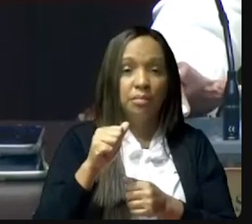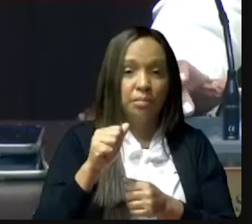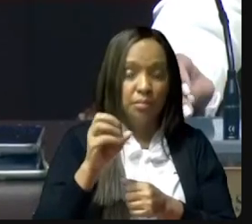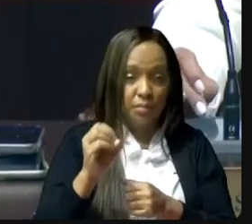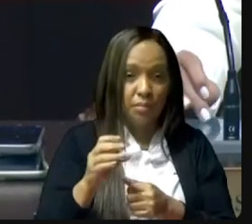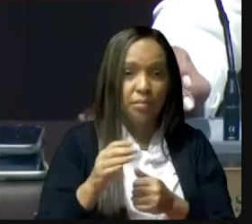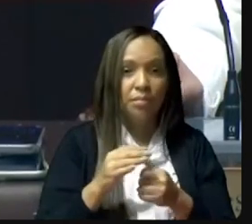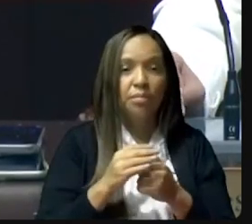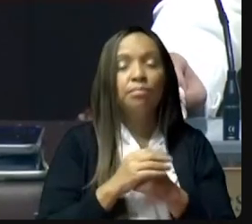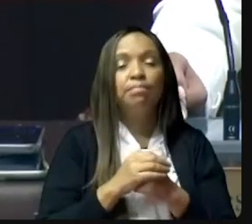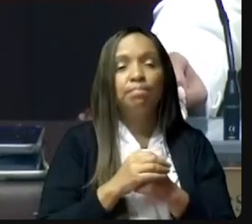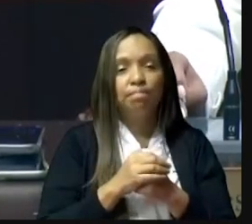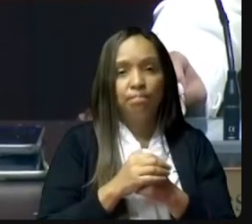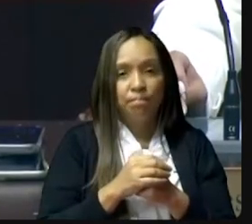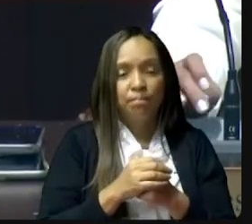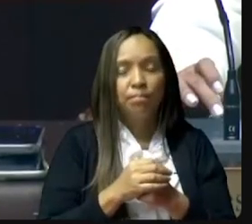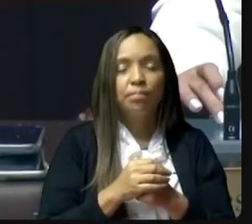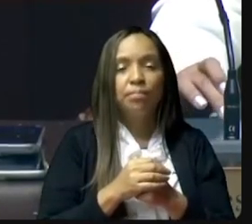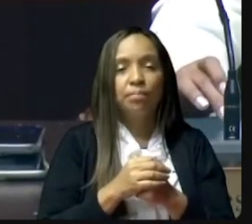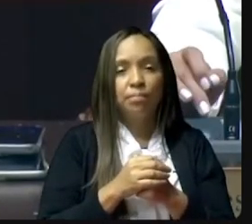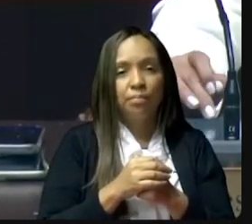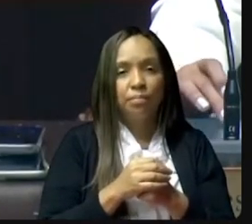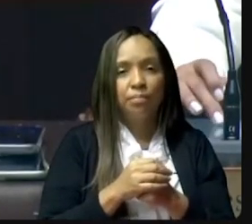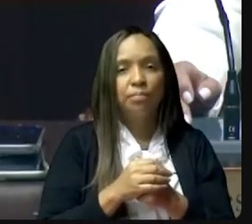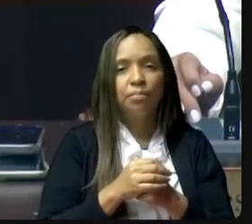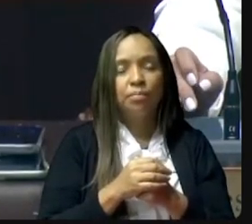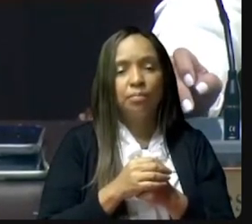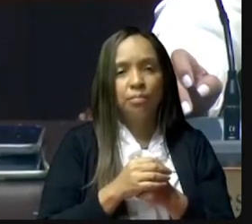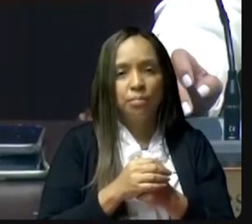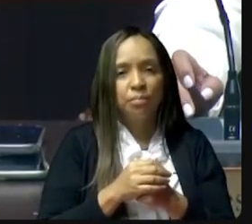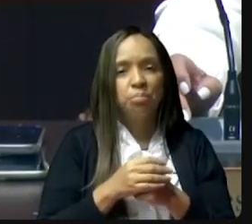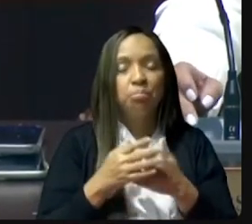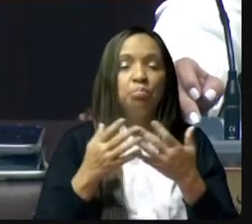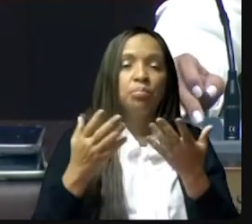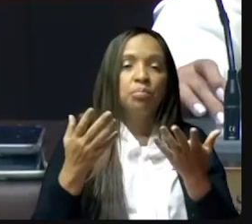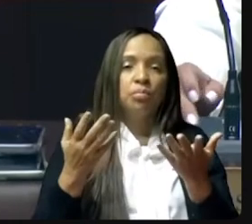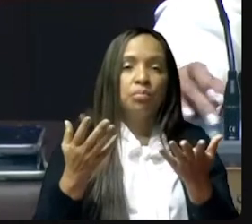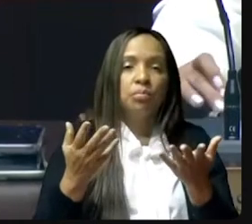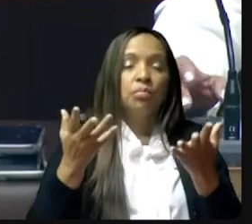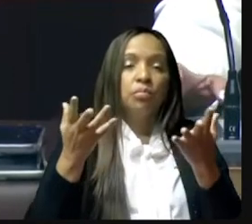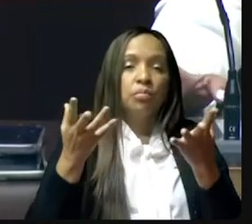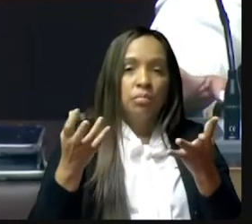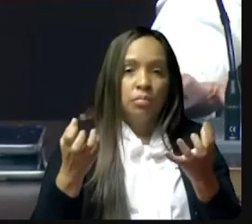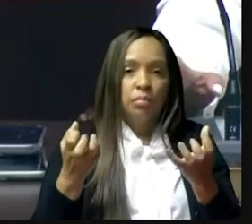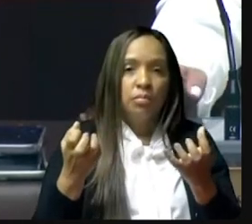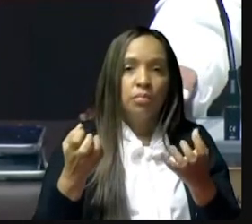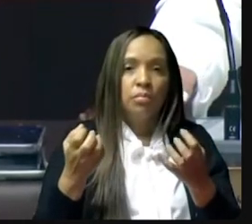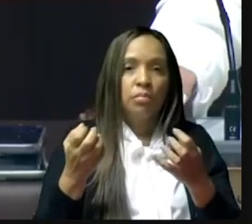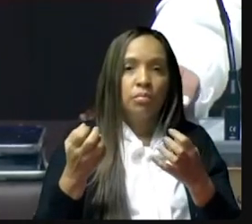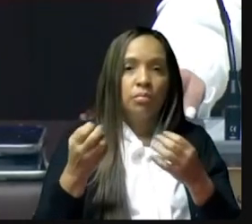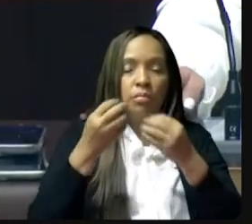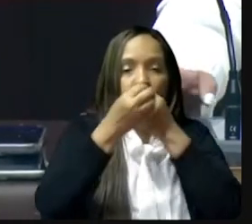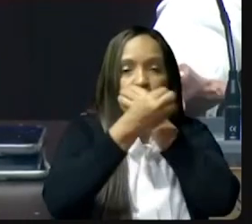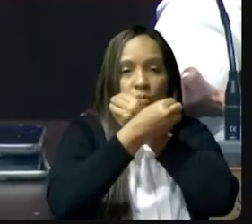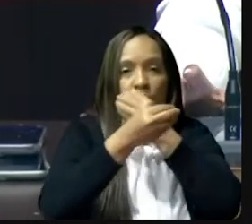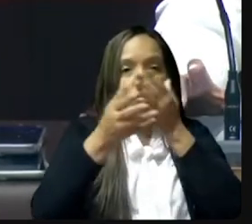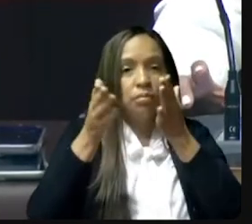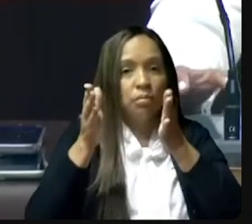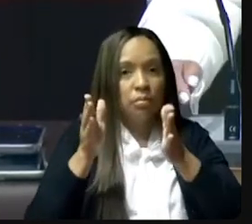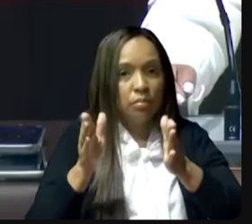que queremos el compromiso de los voceros de las diferentes bancadas para una